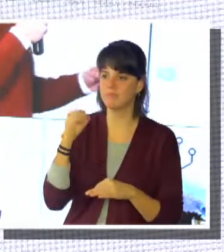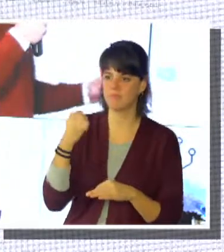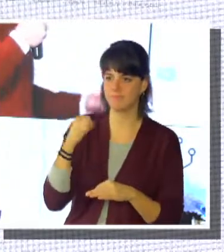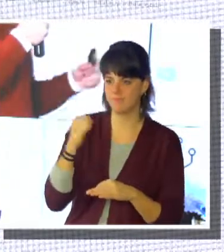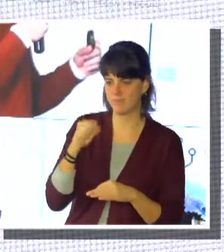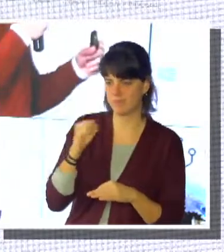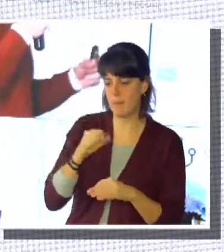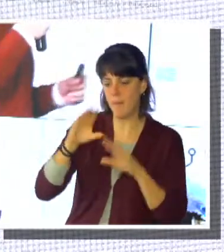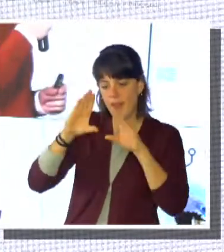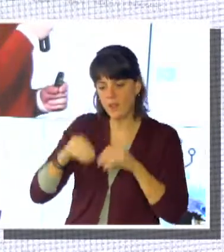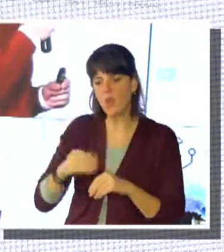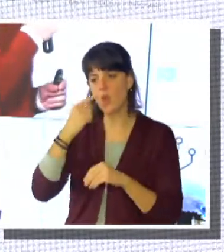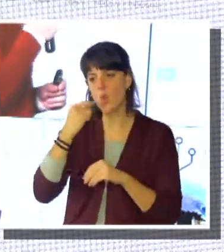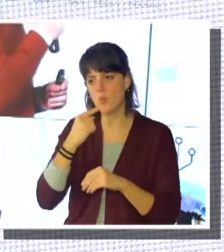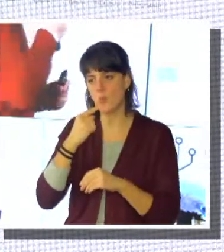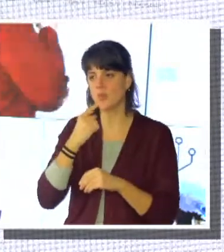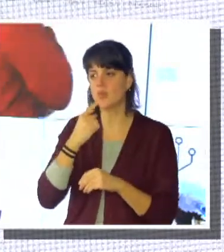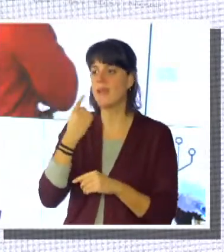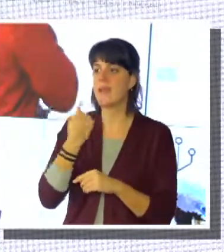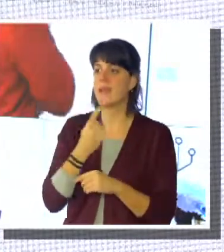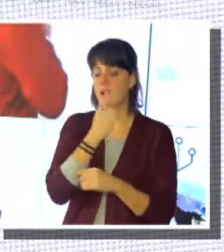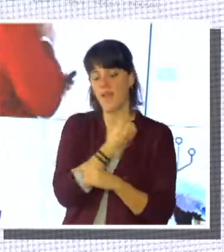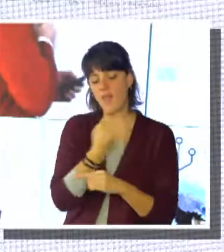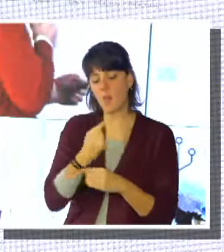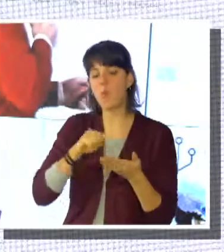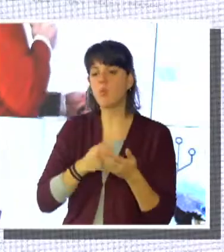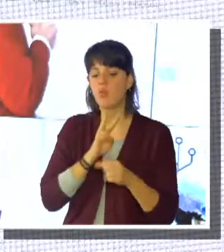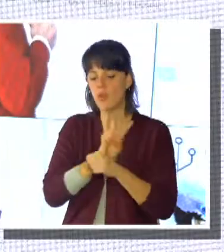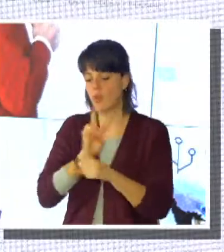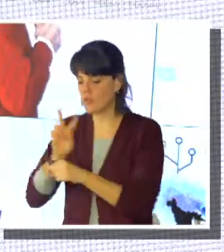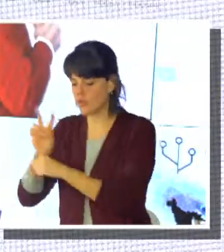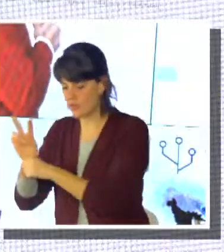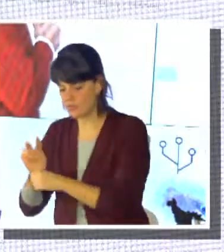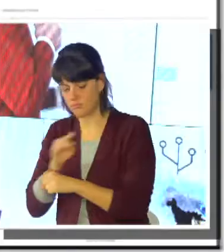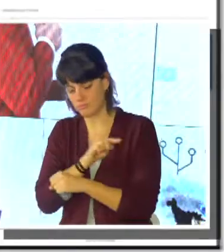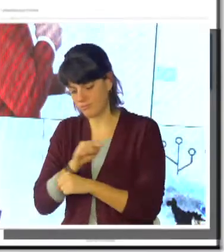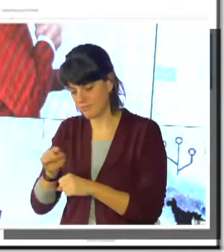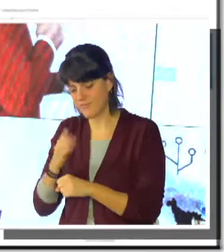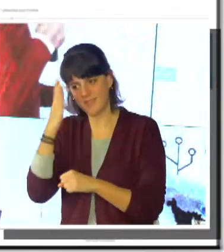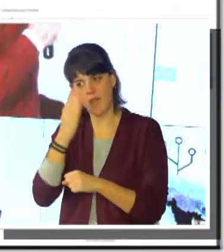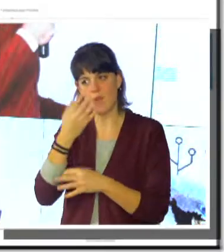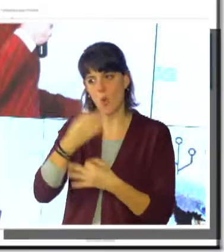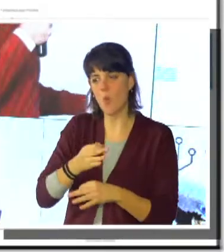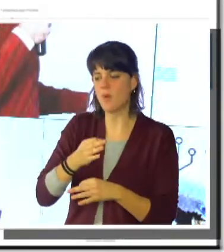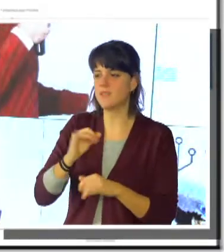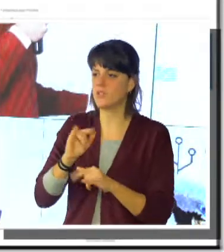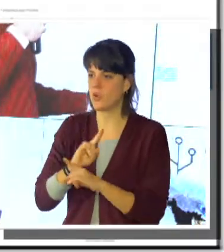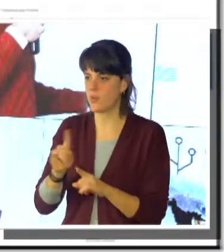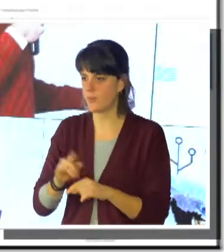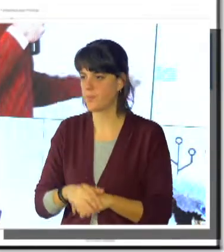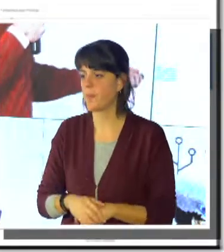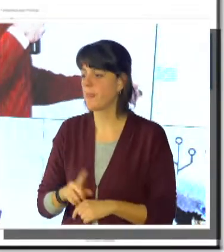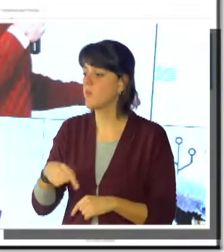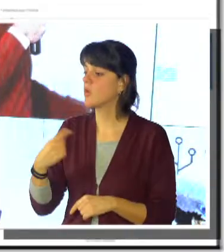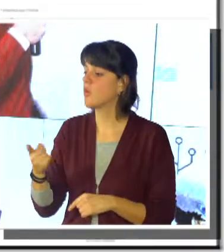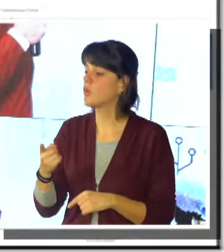asumimos como cota superior una llegada de personas a la parada de forma